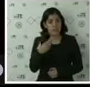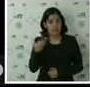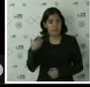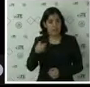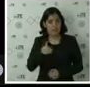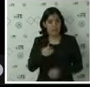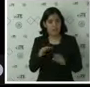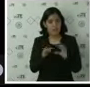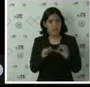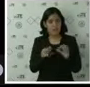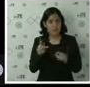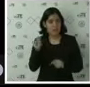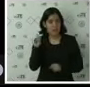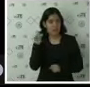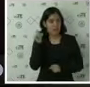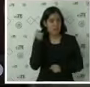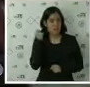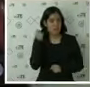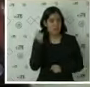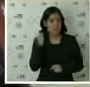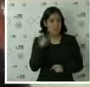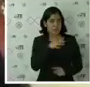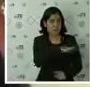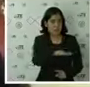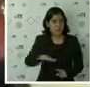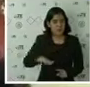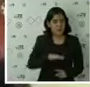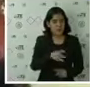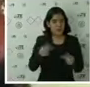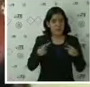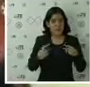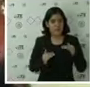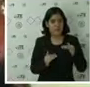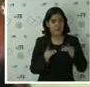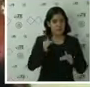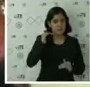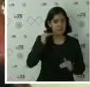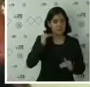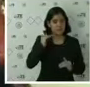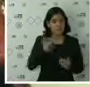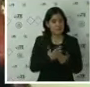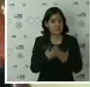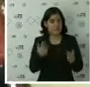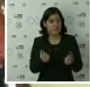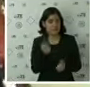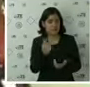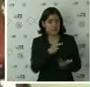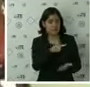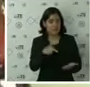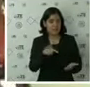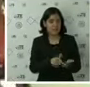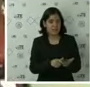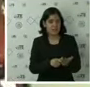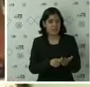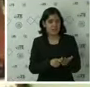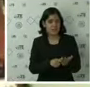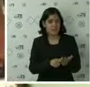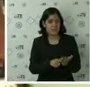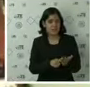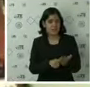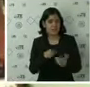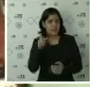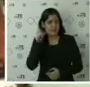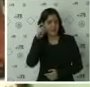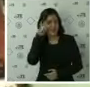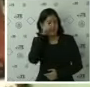digital y que hay partes que son muy difíciles de acceder y las personas a veces ni